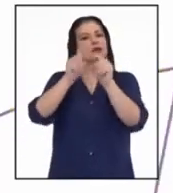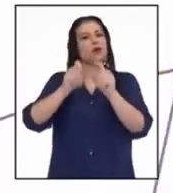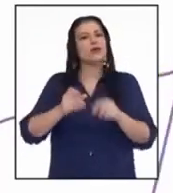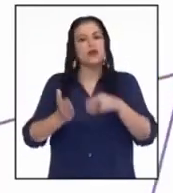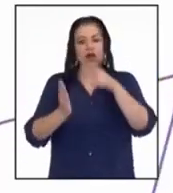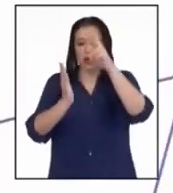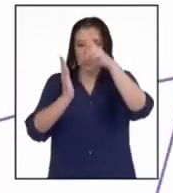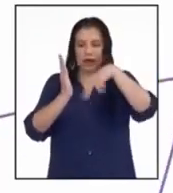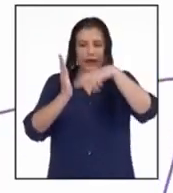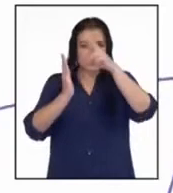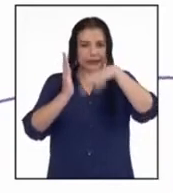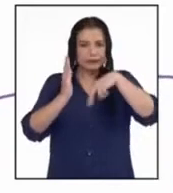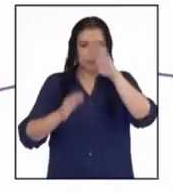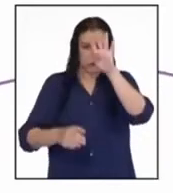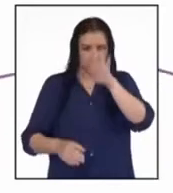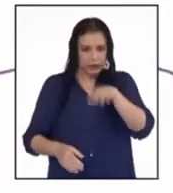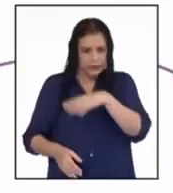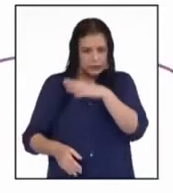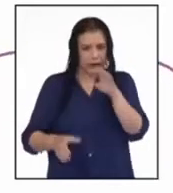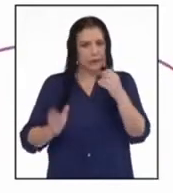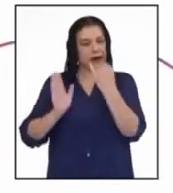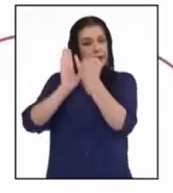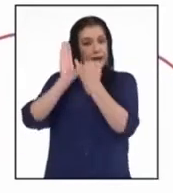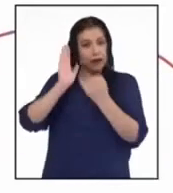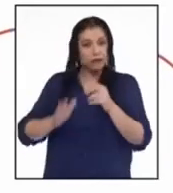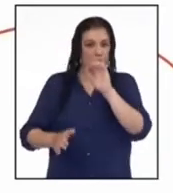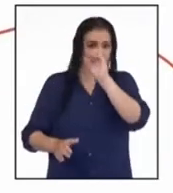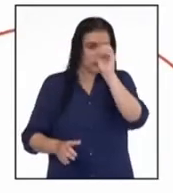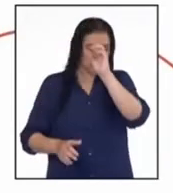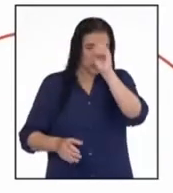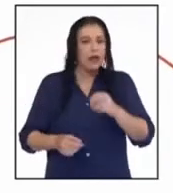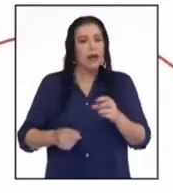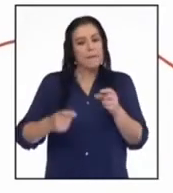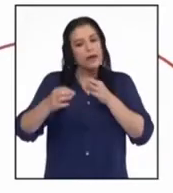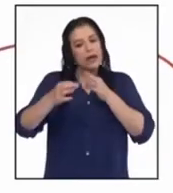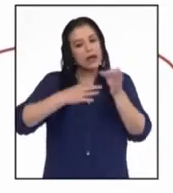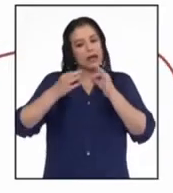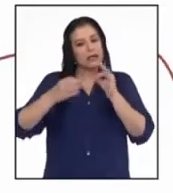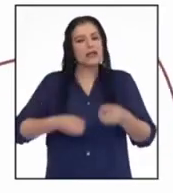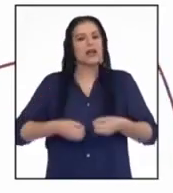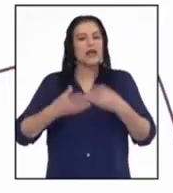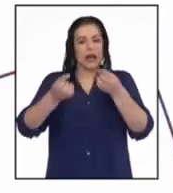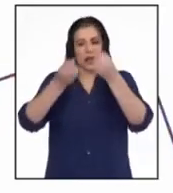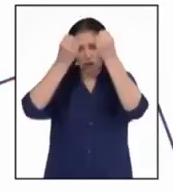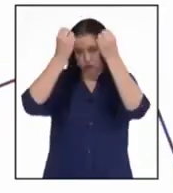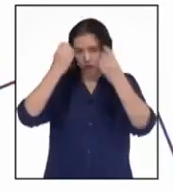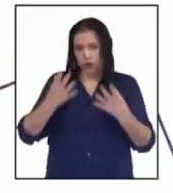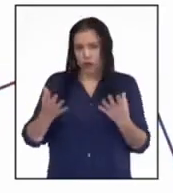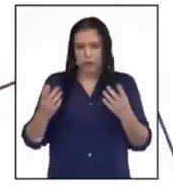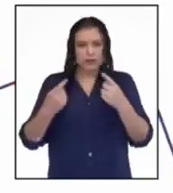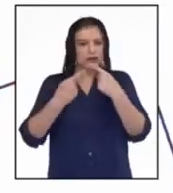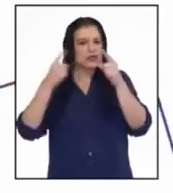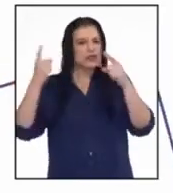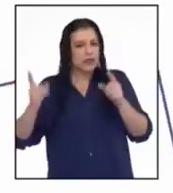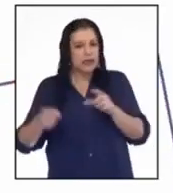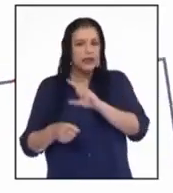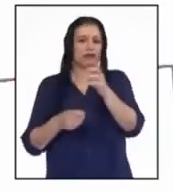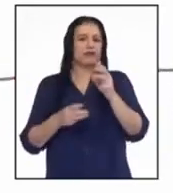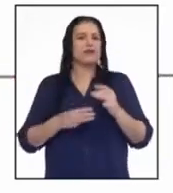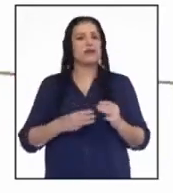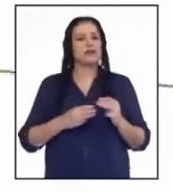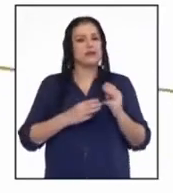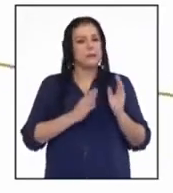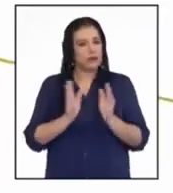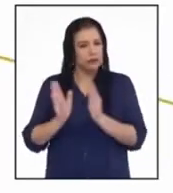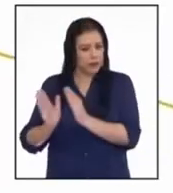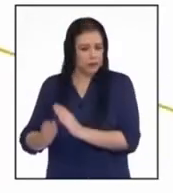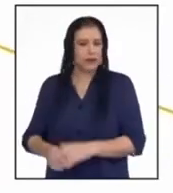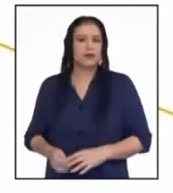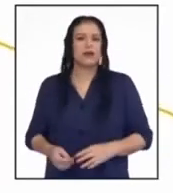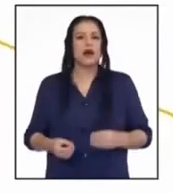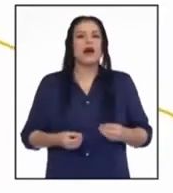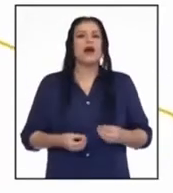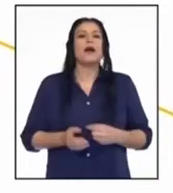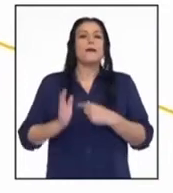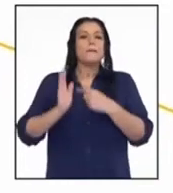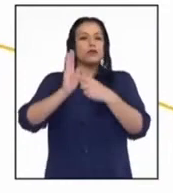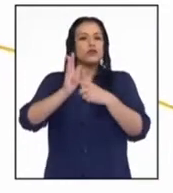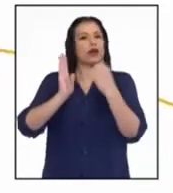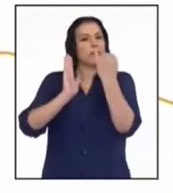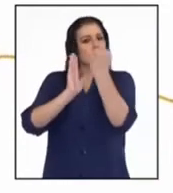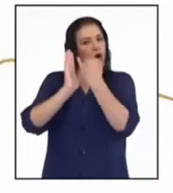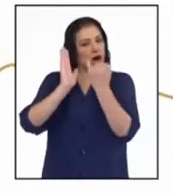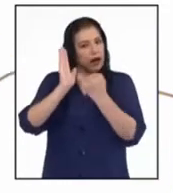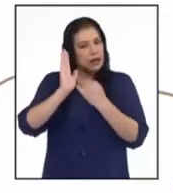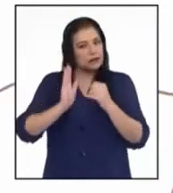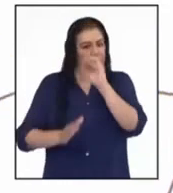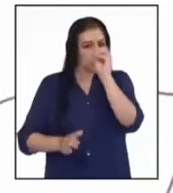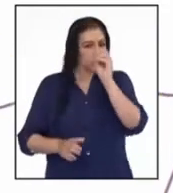en tablas de frecuencias y gráficos estadísticos para analizarlos y producir información combinando diversos procedimientos. Expresamos a través de